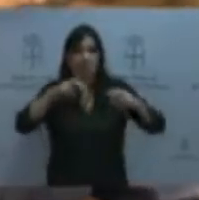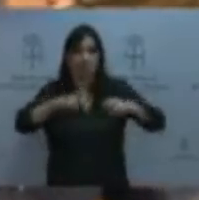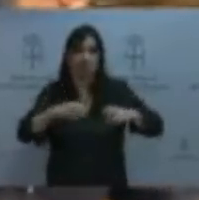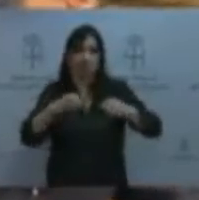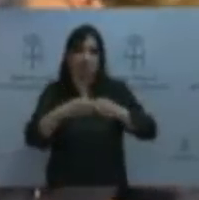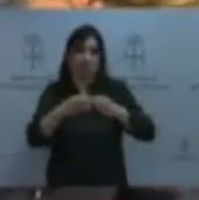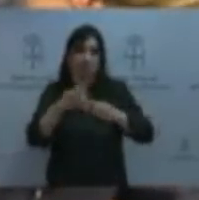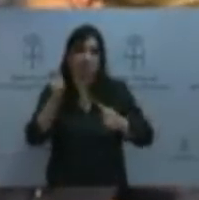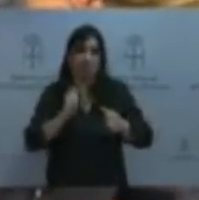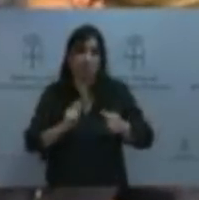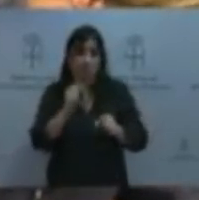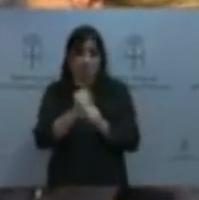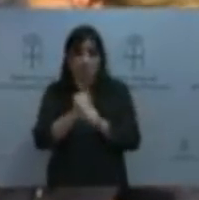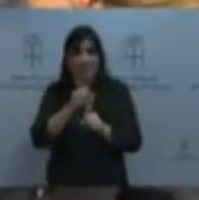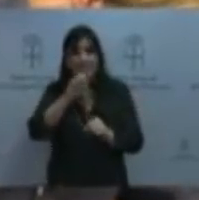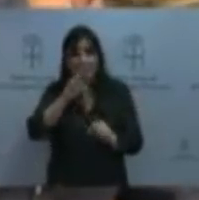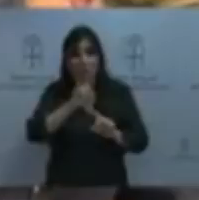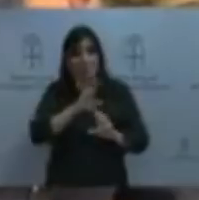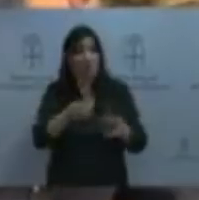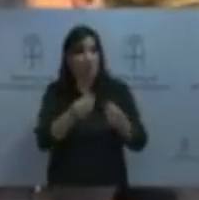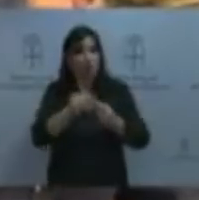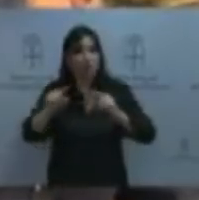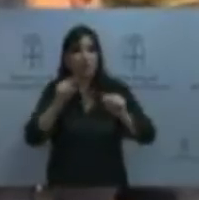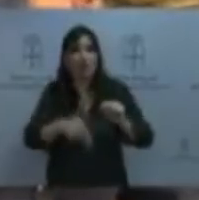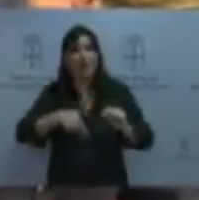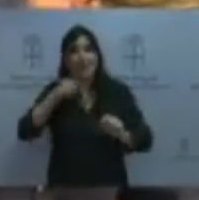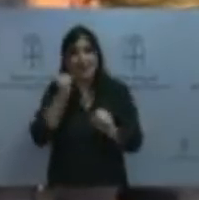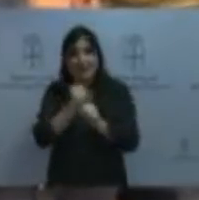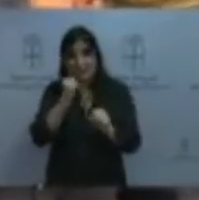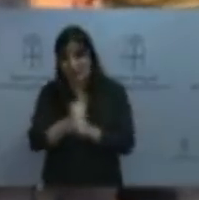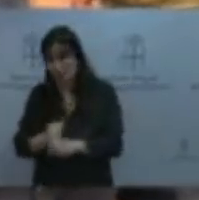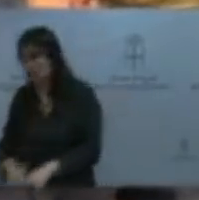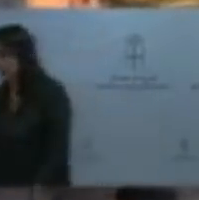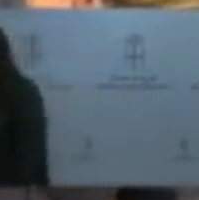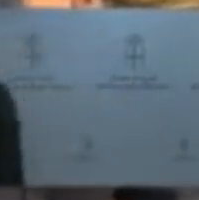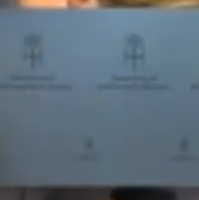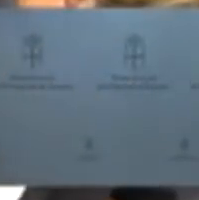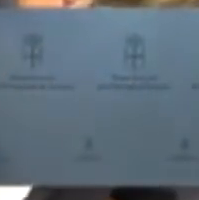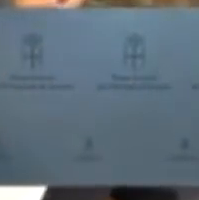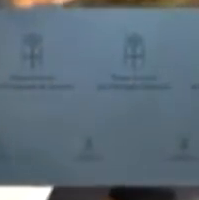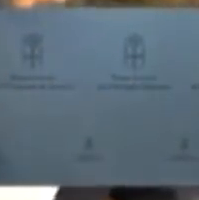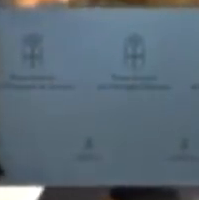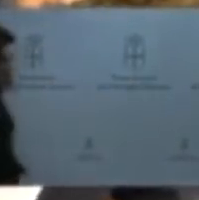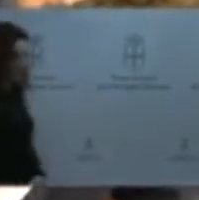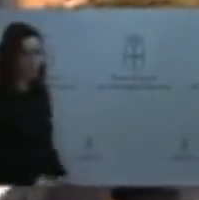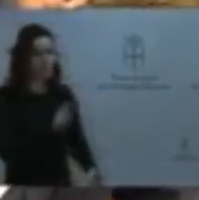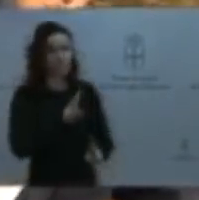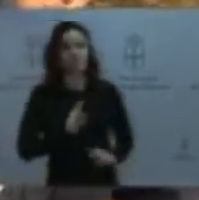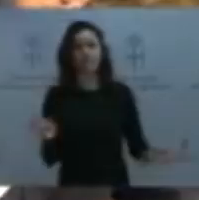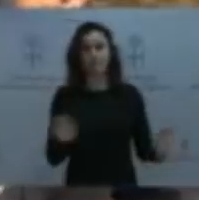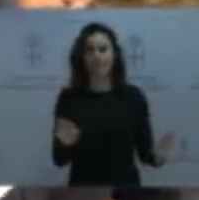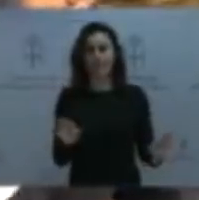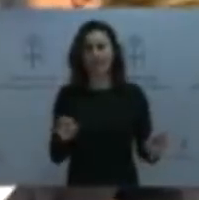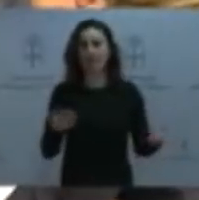de su director general de Trabajo. Yo les he preguntado y usted no ha contestado. ¿Qué han hecho? Porque ustedes a las trabajadoras o a